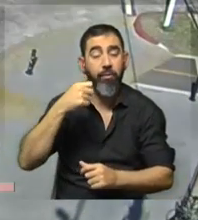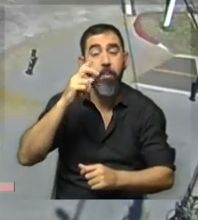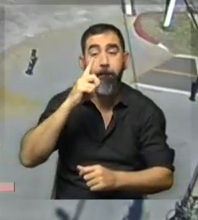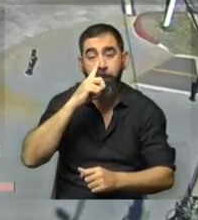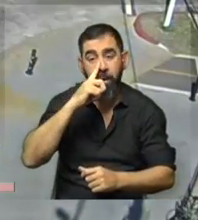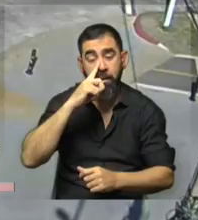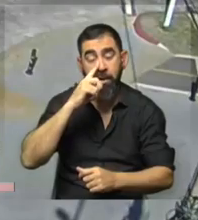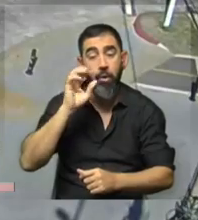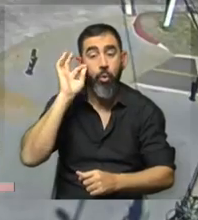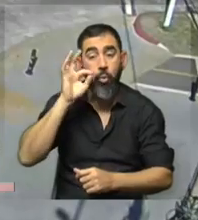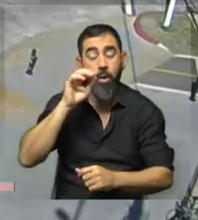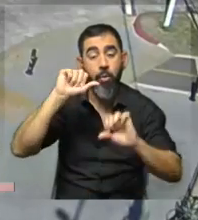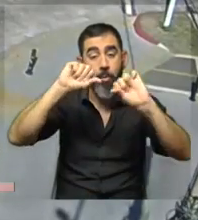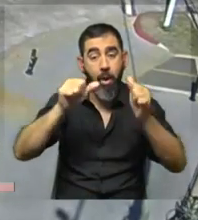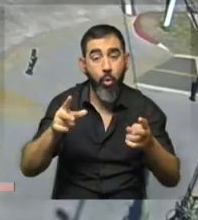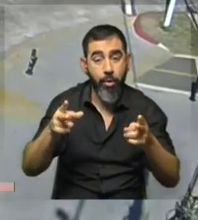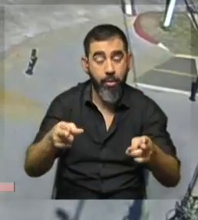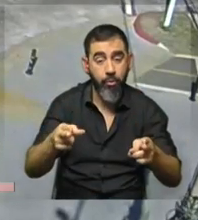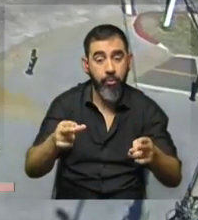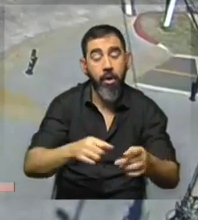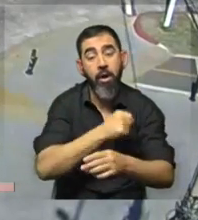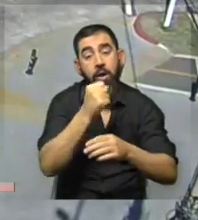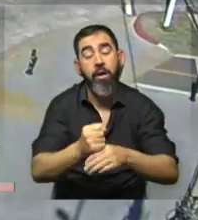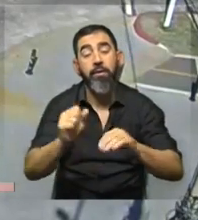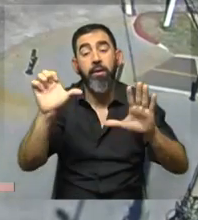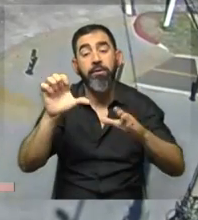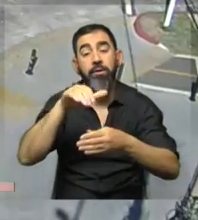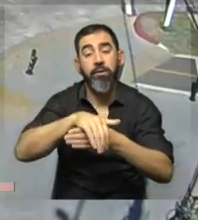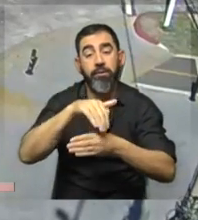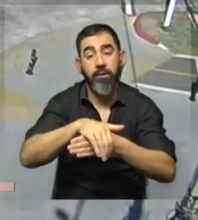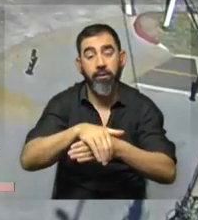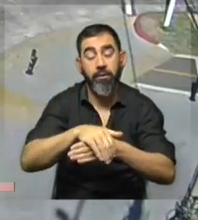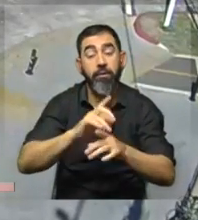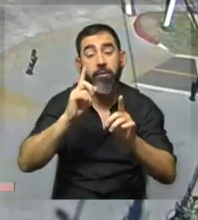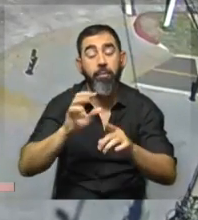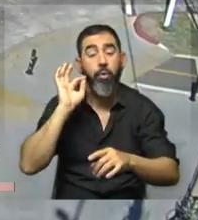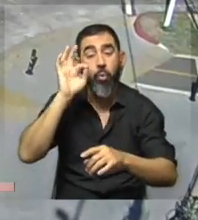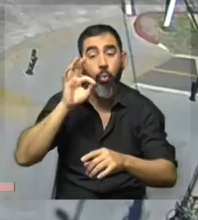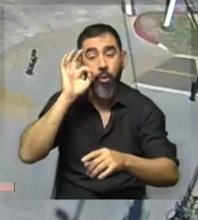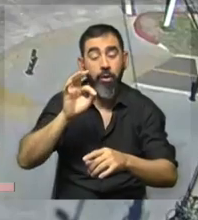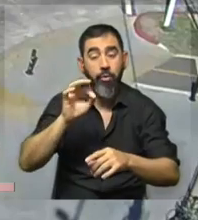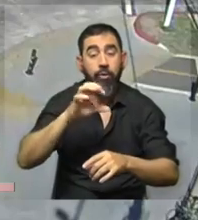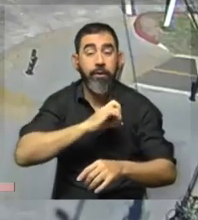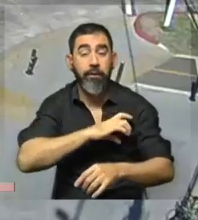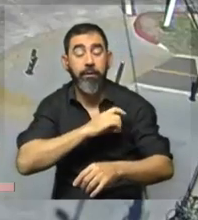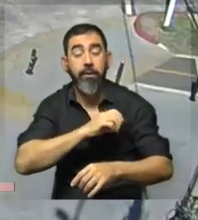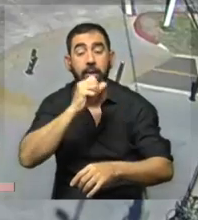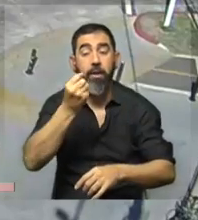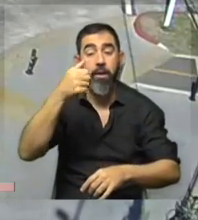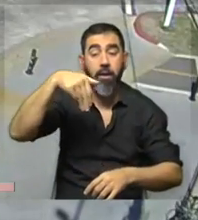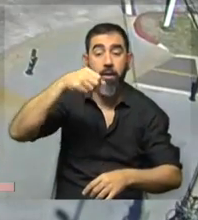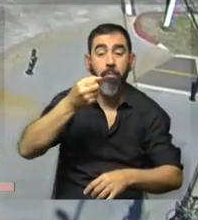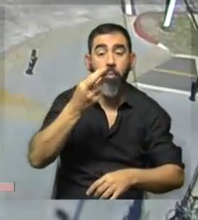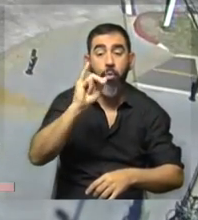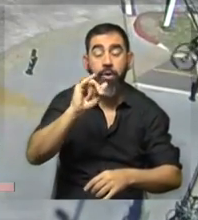Minas, entre Durazno y Maldonado, estará cortado hasta las 6 de la tarde, al igual que Durazno, entre Santiago de Chile y Barrio San Martín e